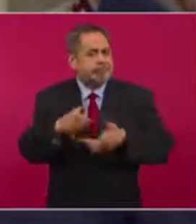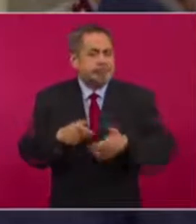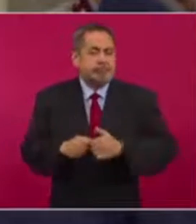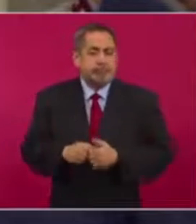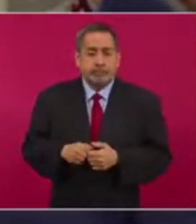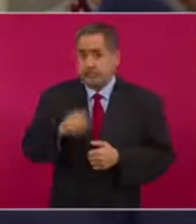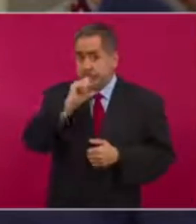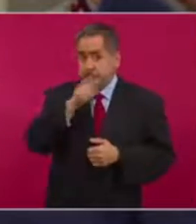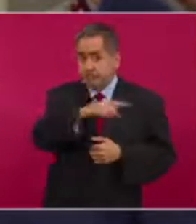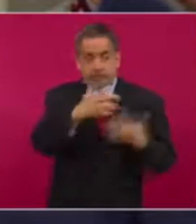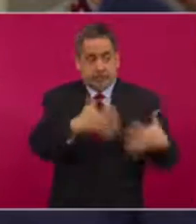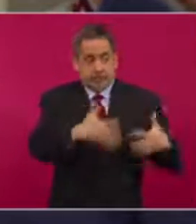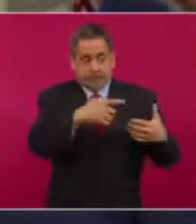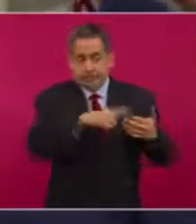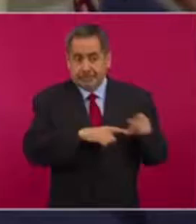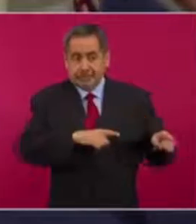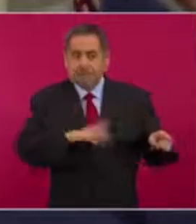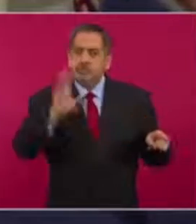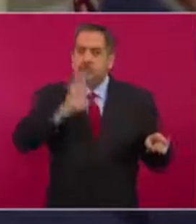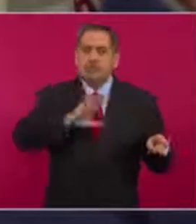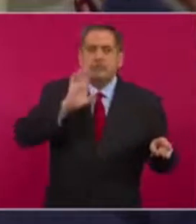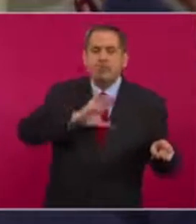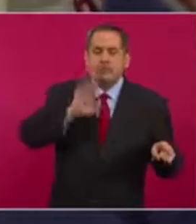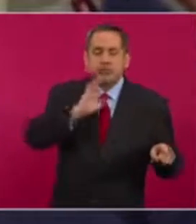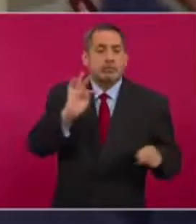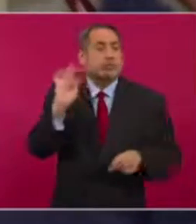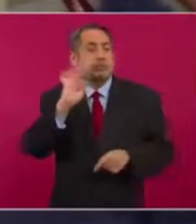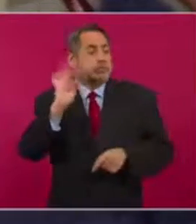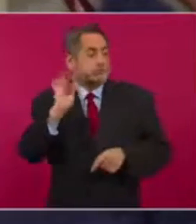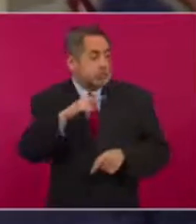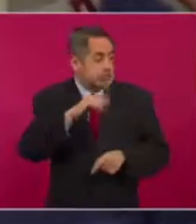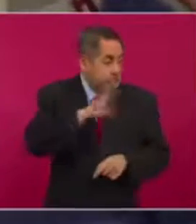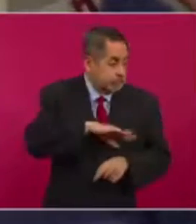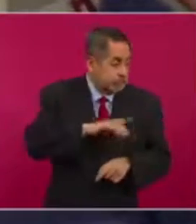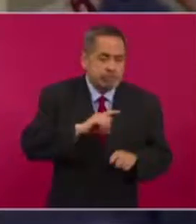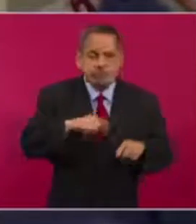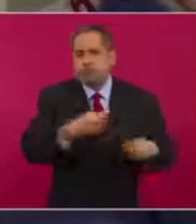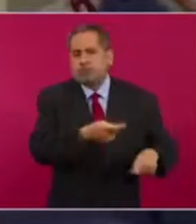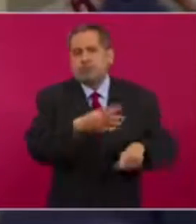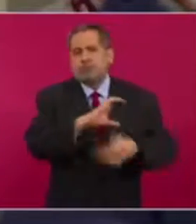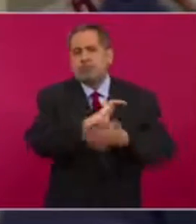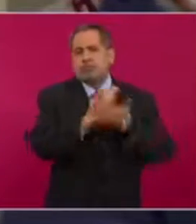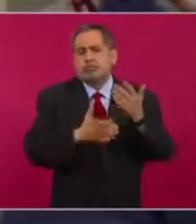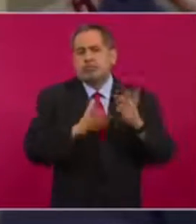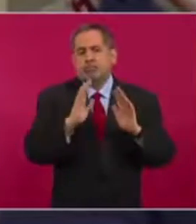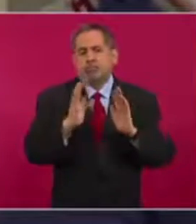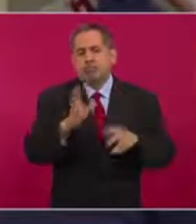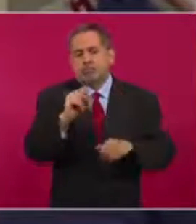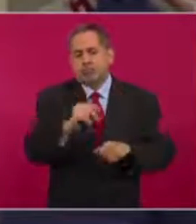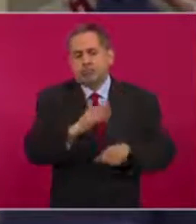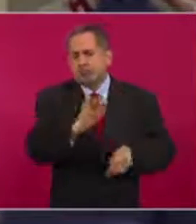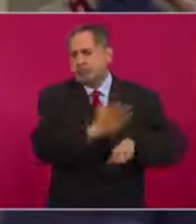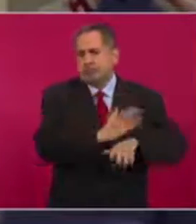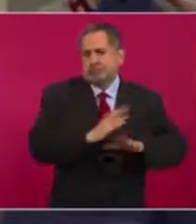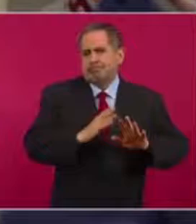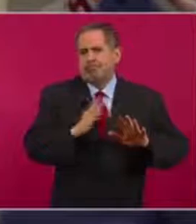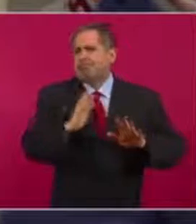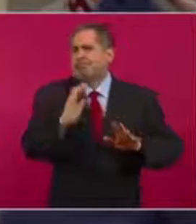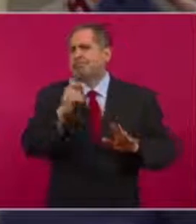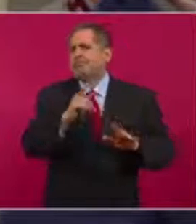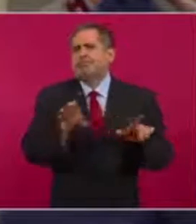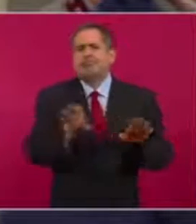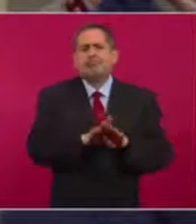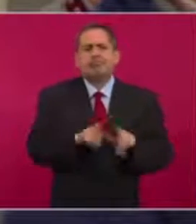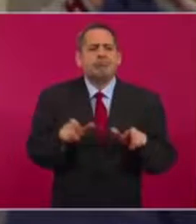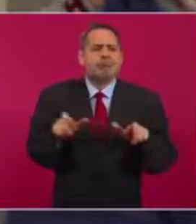estas empresas que incurran en estas malas prácticas pues ya no se les dé contrato y haya pues de alguna manera candados, e